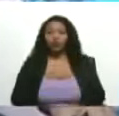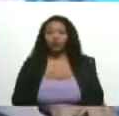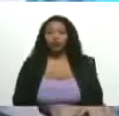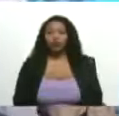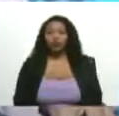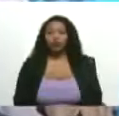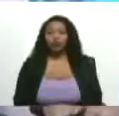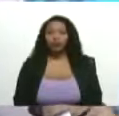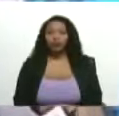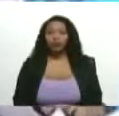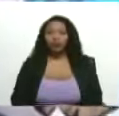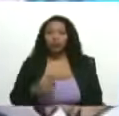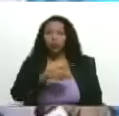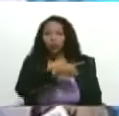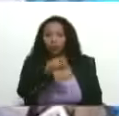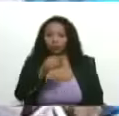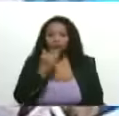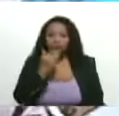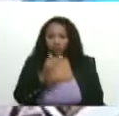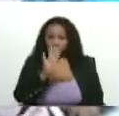con el permiso de ustedes,